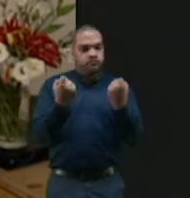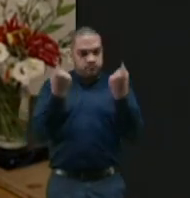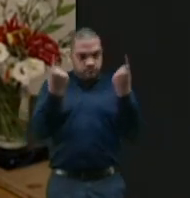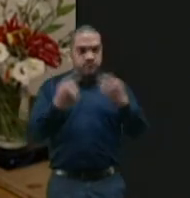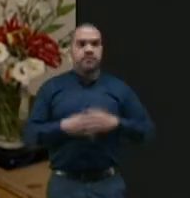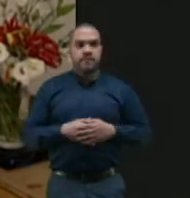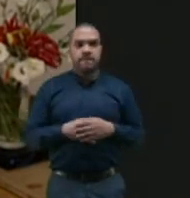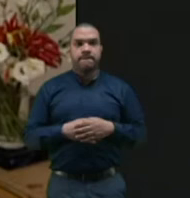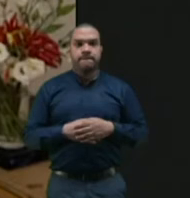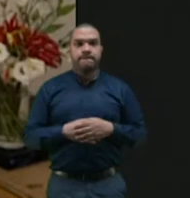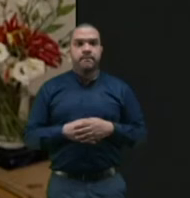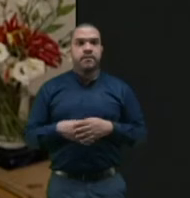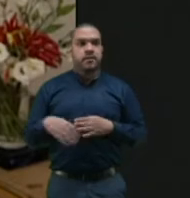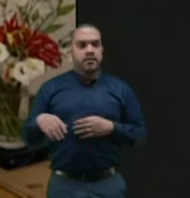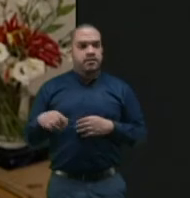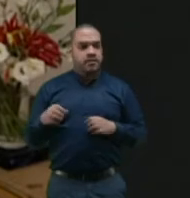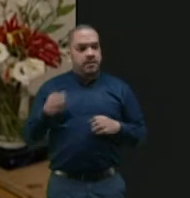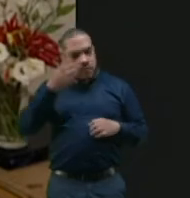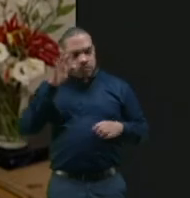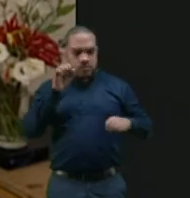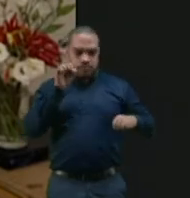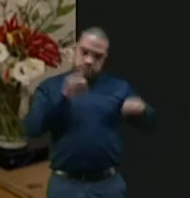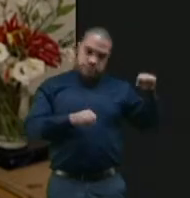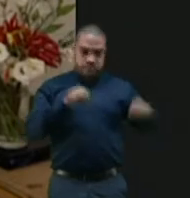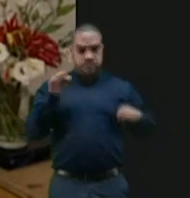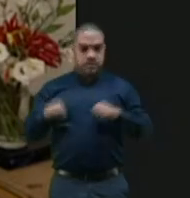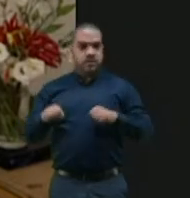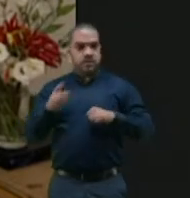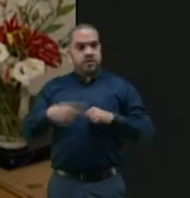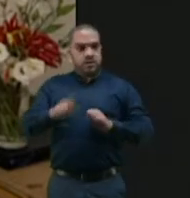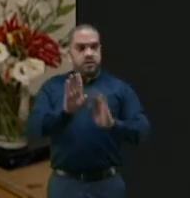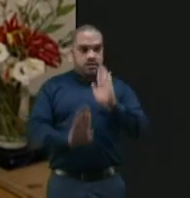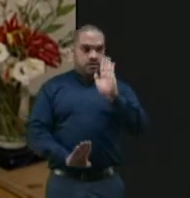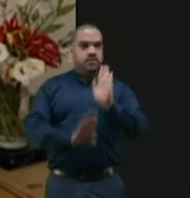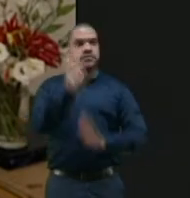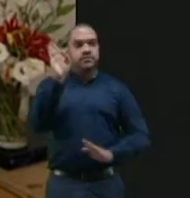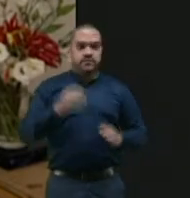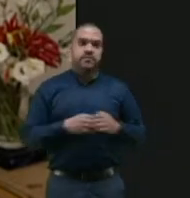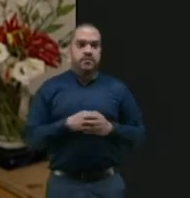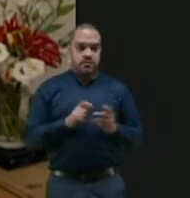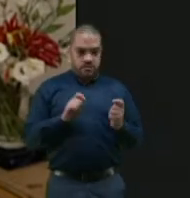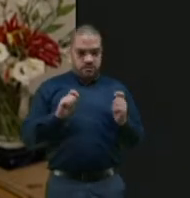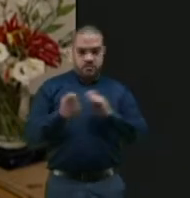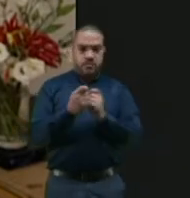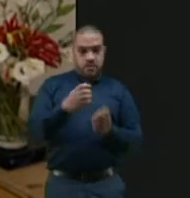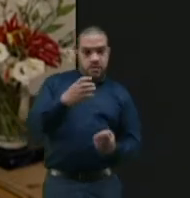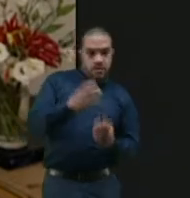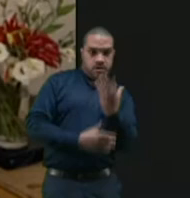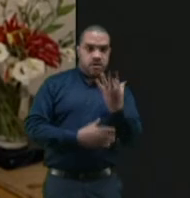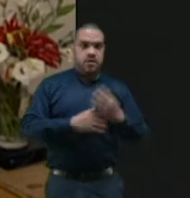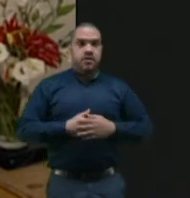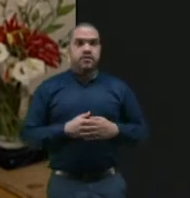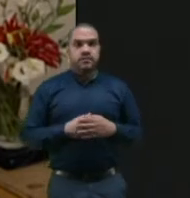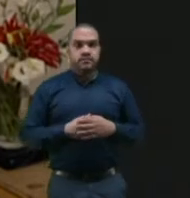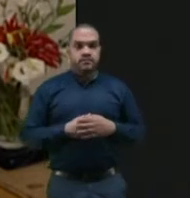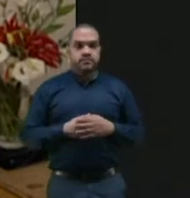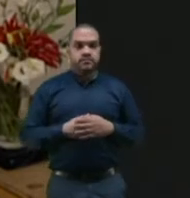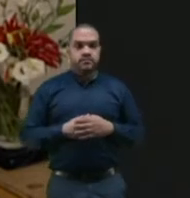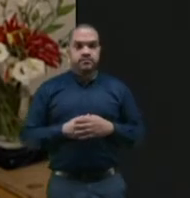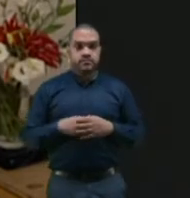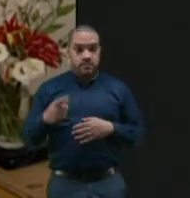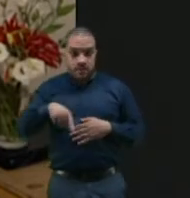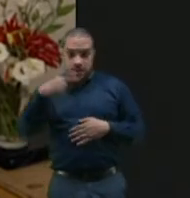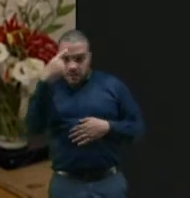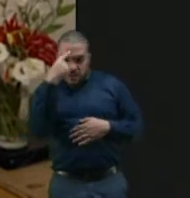es muy probable que ustedes tengan éxito, pero ustedes no cambian su producto más. No, piensen en eso. Usted